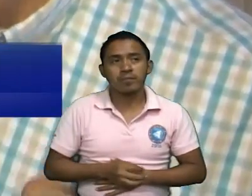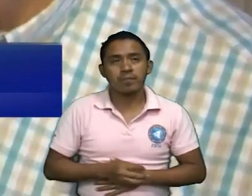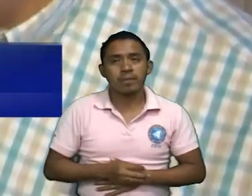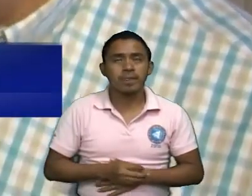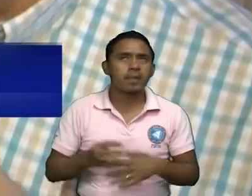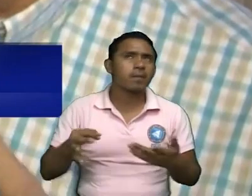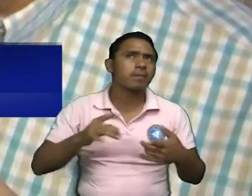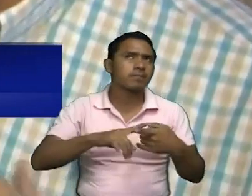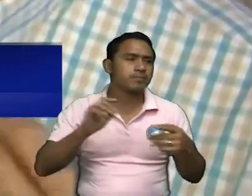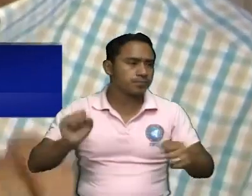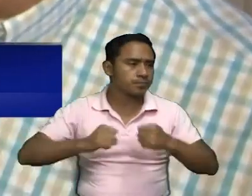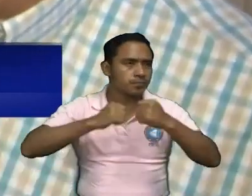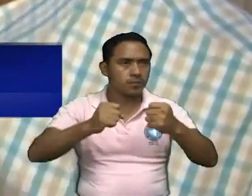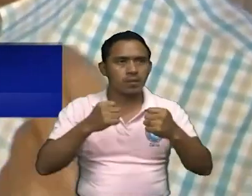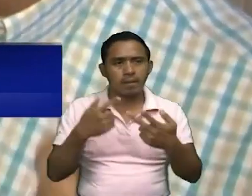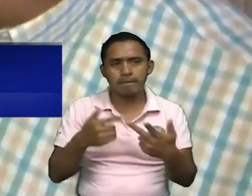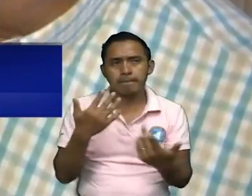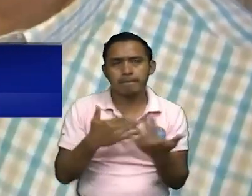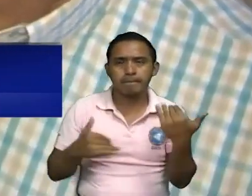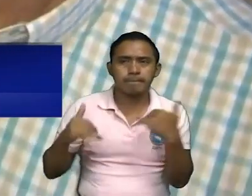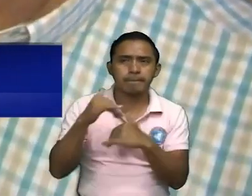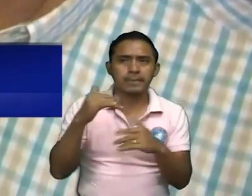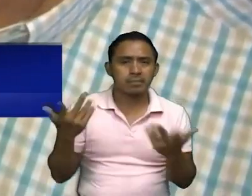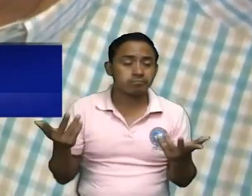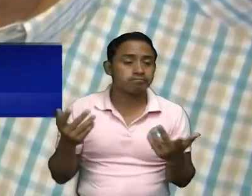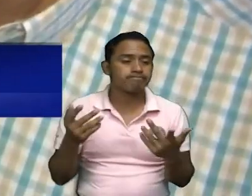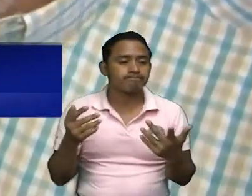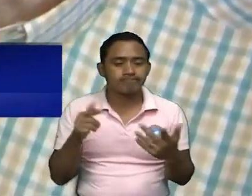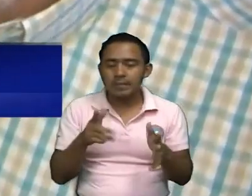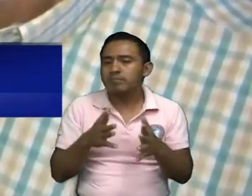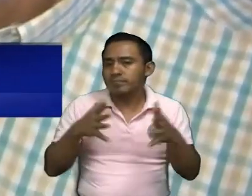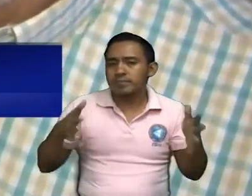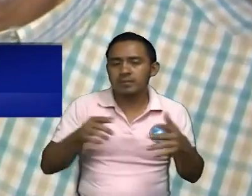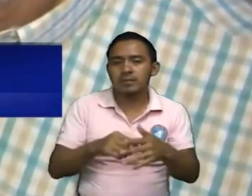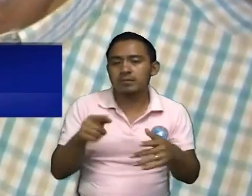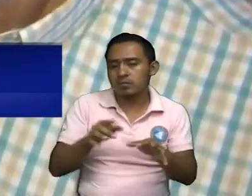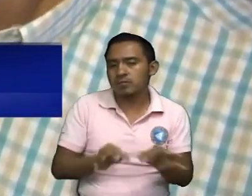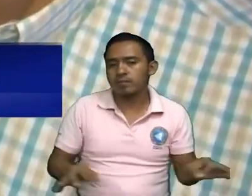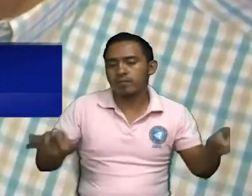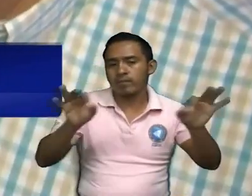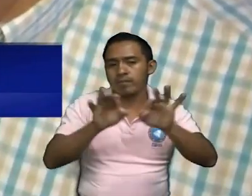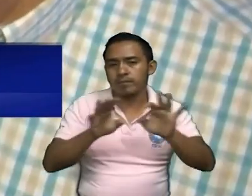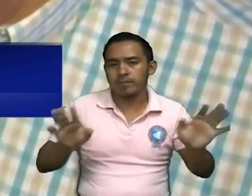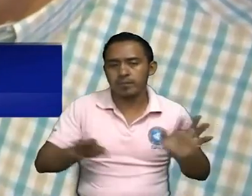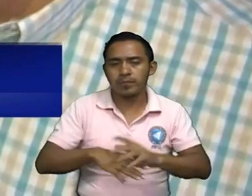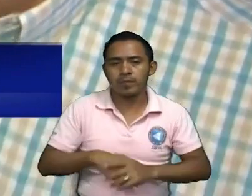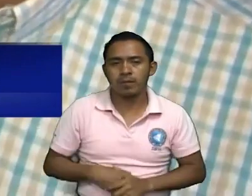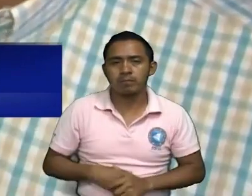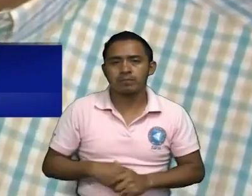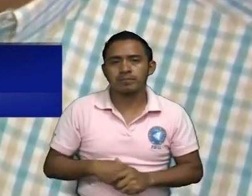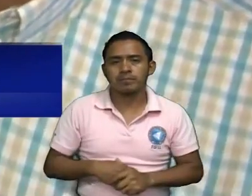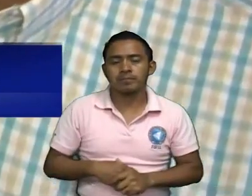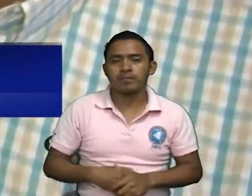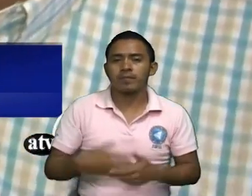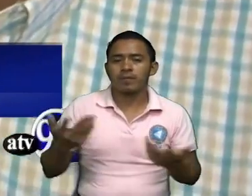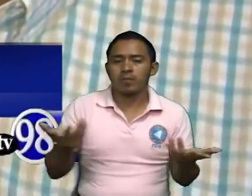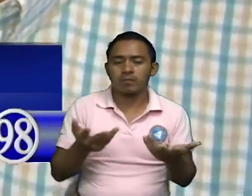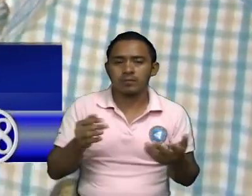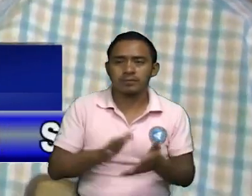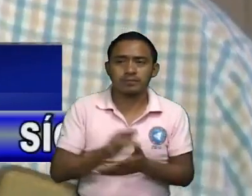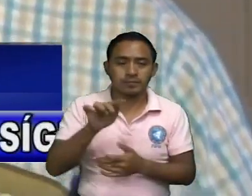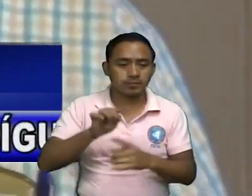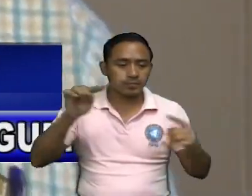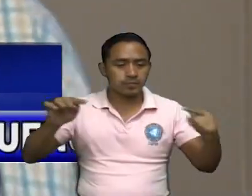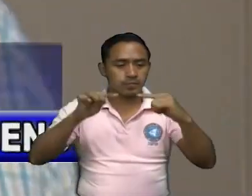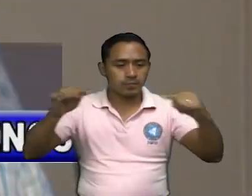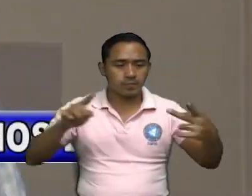como la fuerza que tiene mayor piso, que es lo más importante. Y el piso entre la